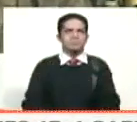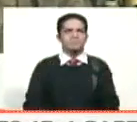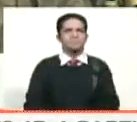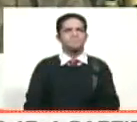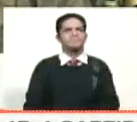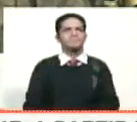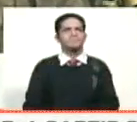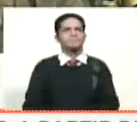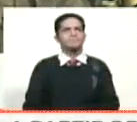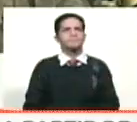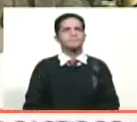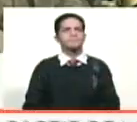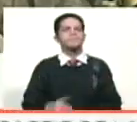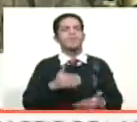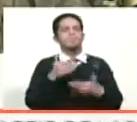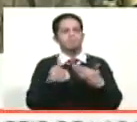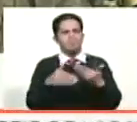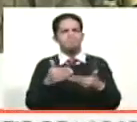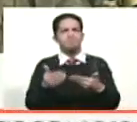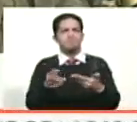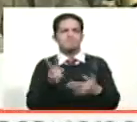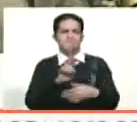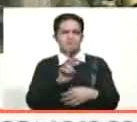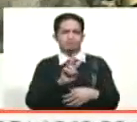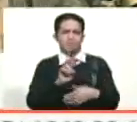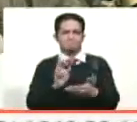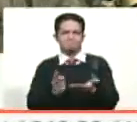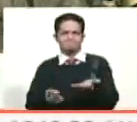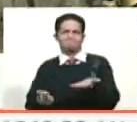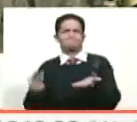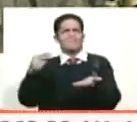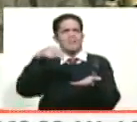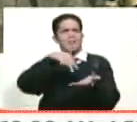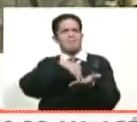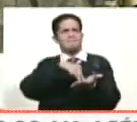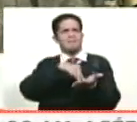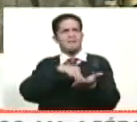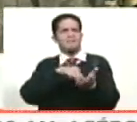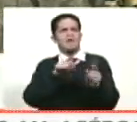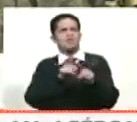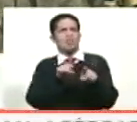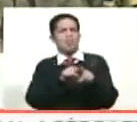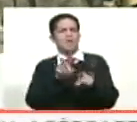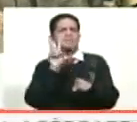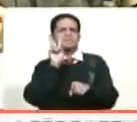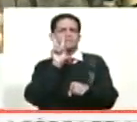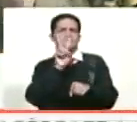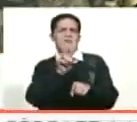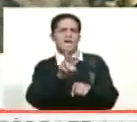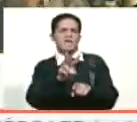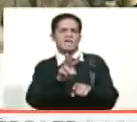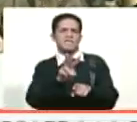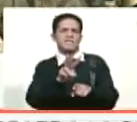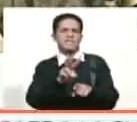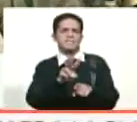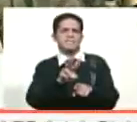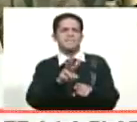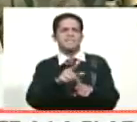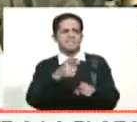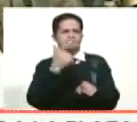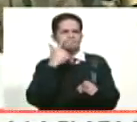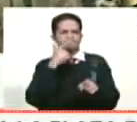y se vaya levantando, como ya se ve en el horizonte, una ola